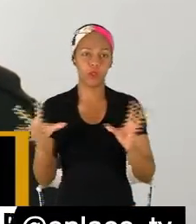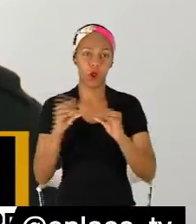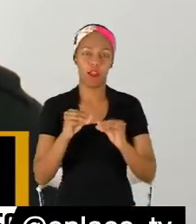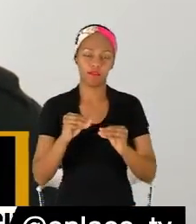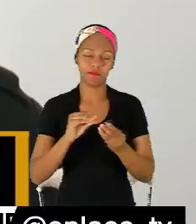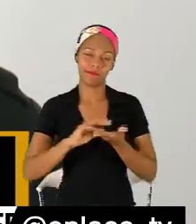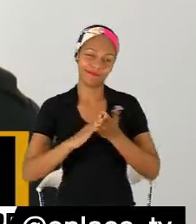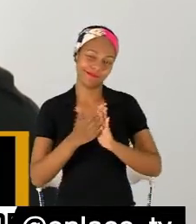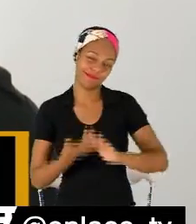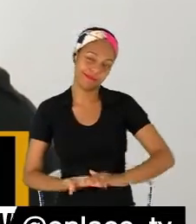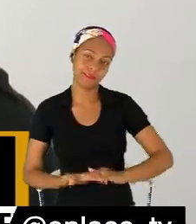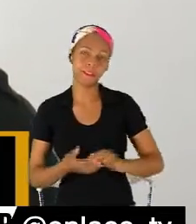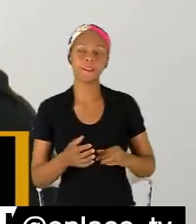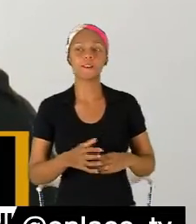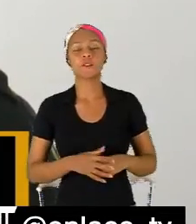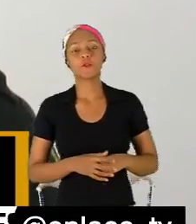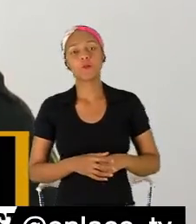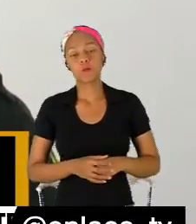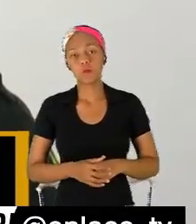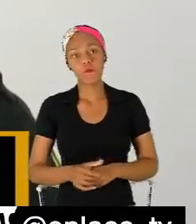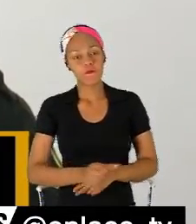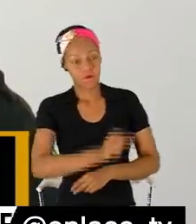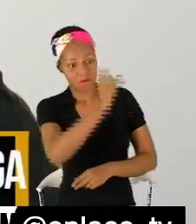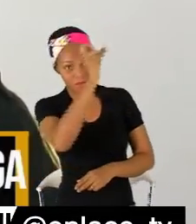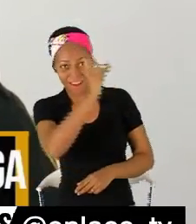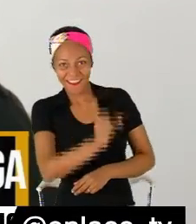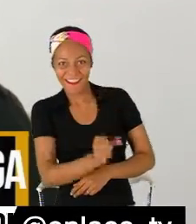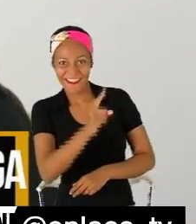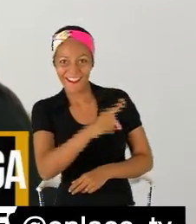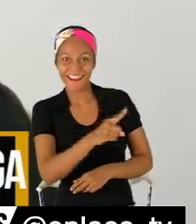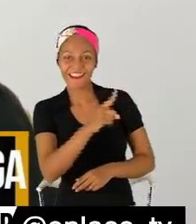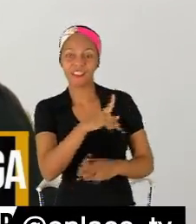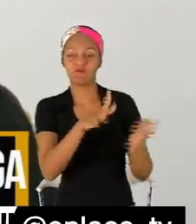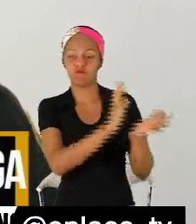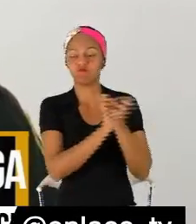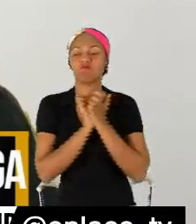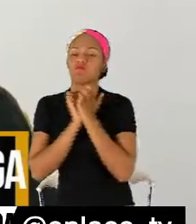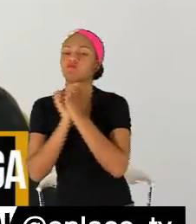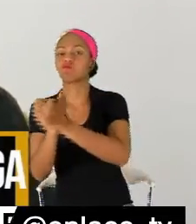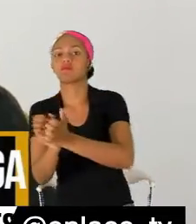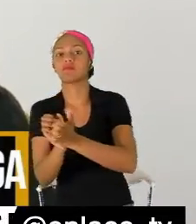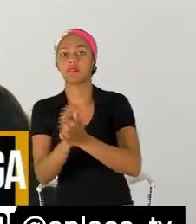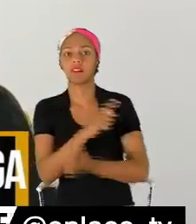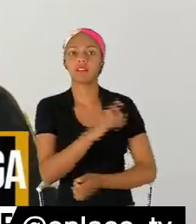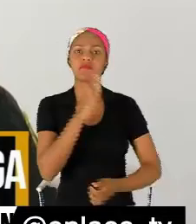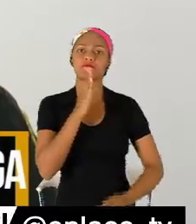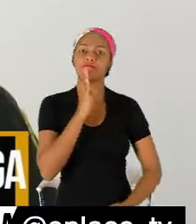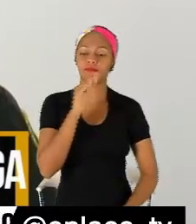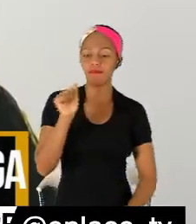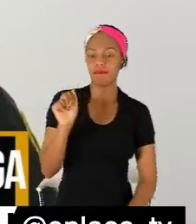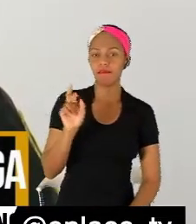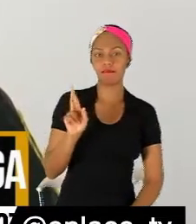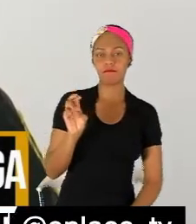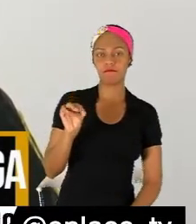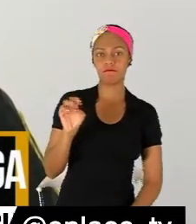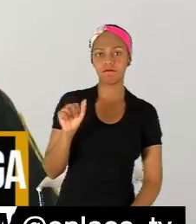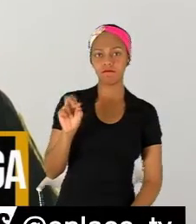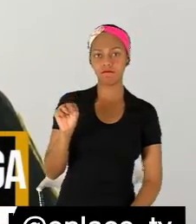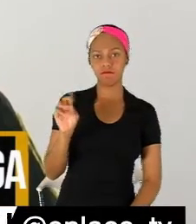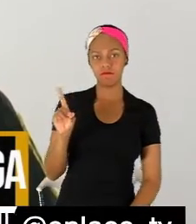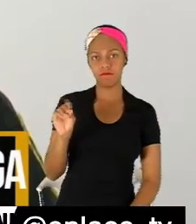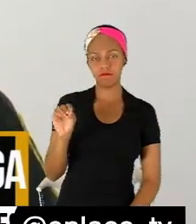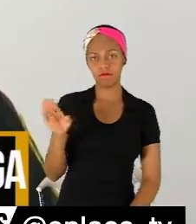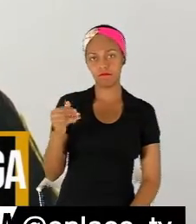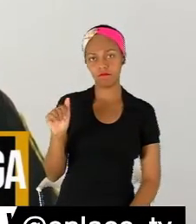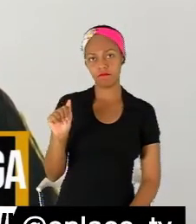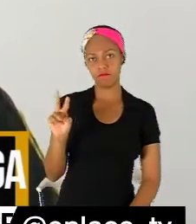conocer a la ciudadanía en Barranca Bermeja la captura de alias Armando Ávila, Esta persona hace parte de la organización del clan